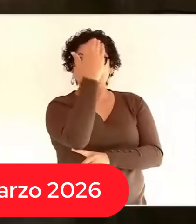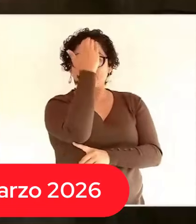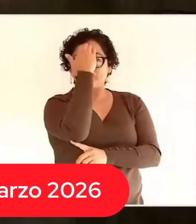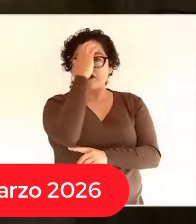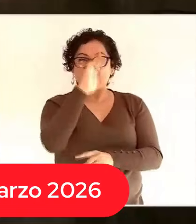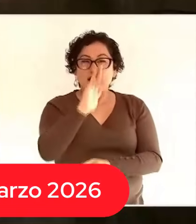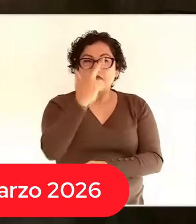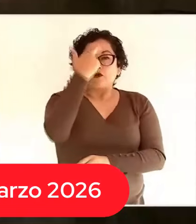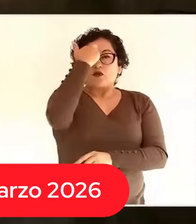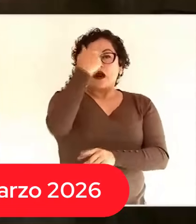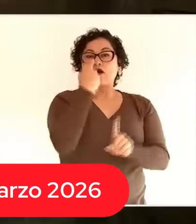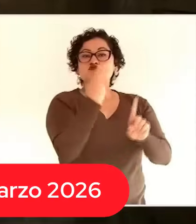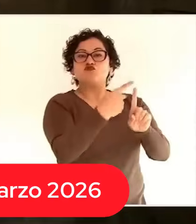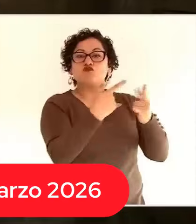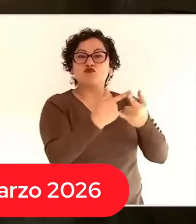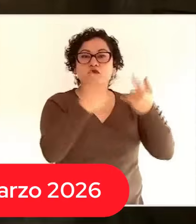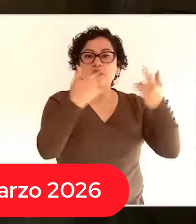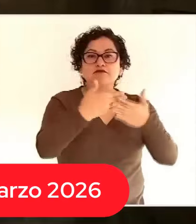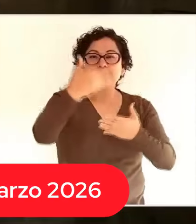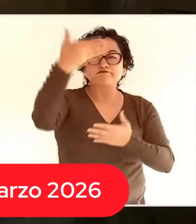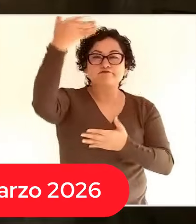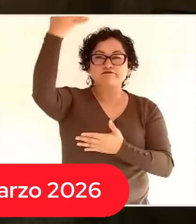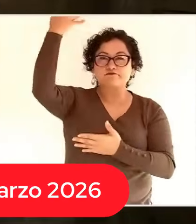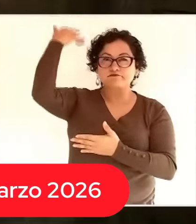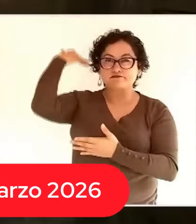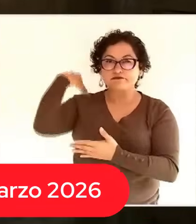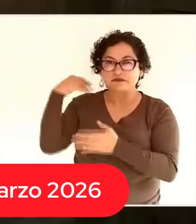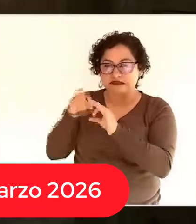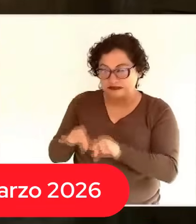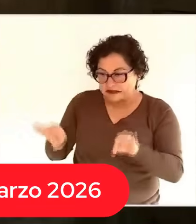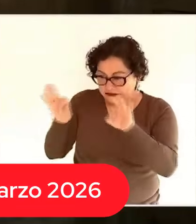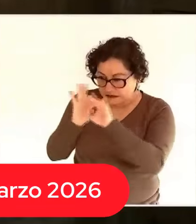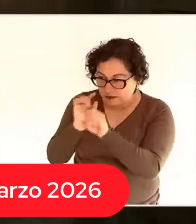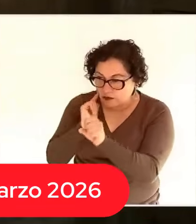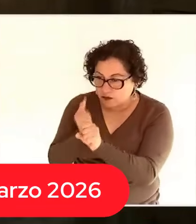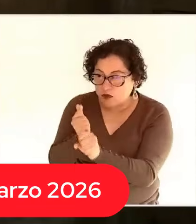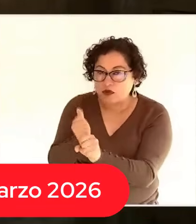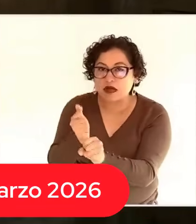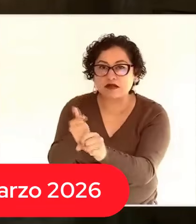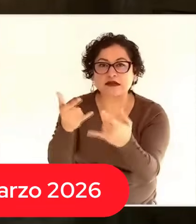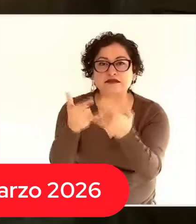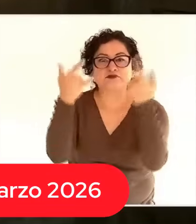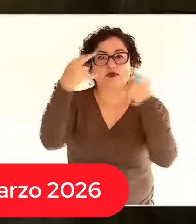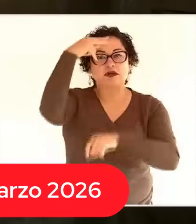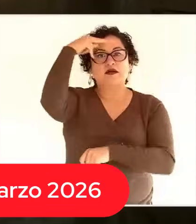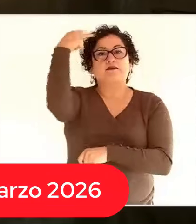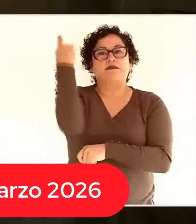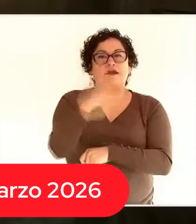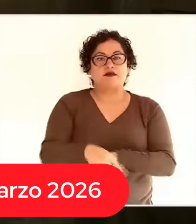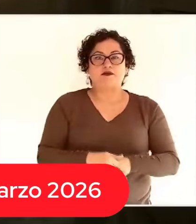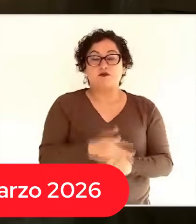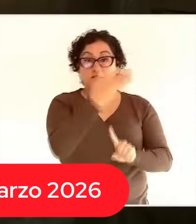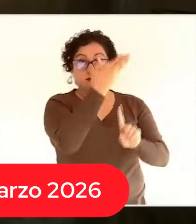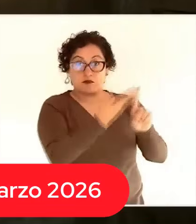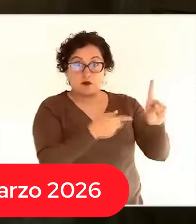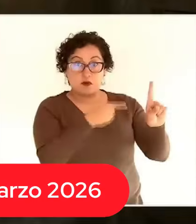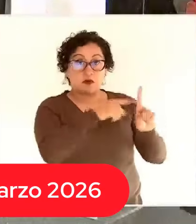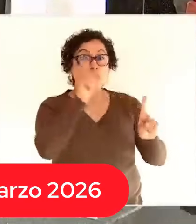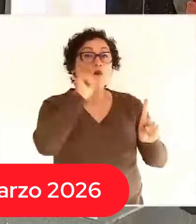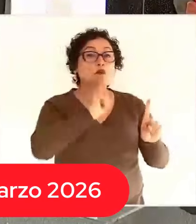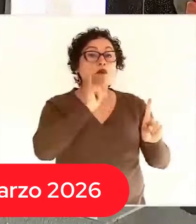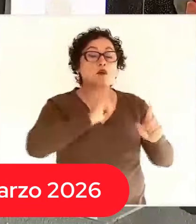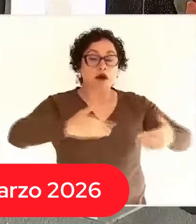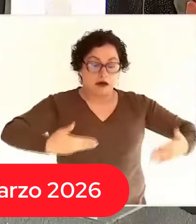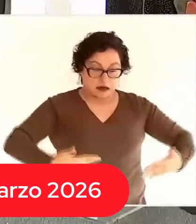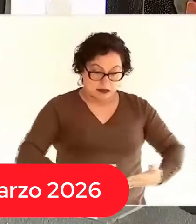y reconocer el papel trascendental que jugó en la historia de México. Margarita Maza creció en el seno de